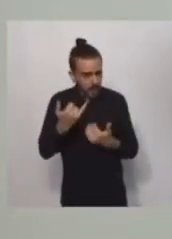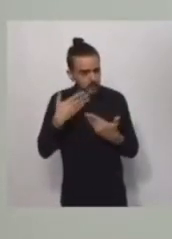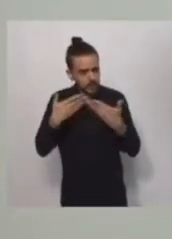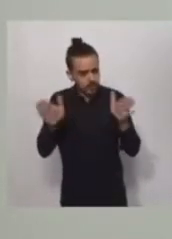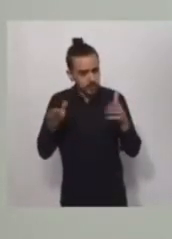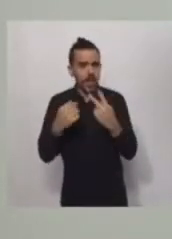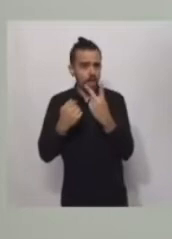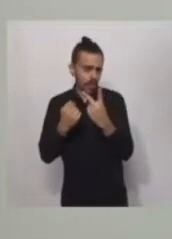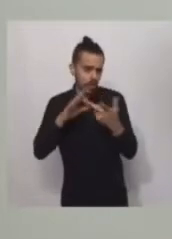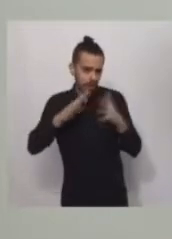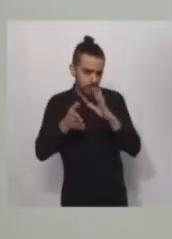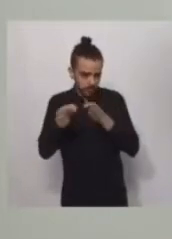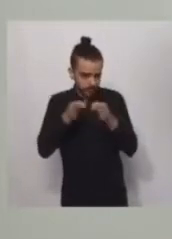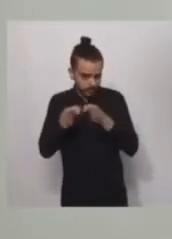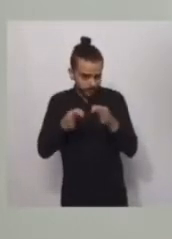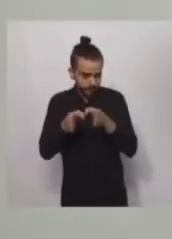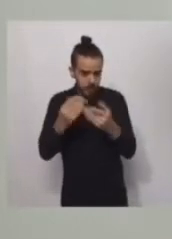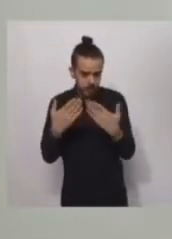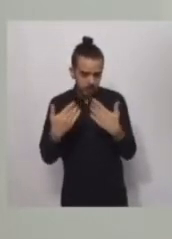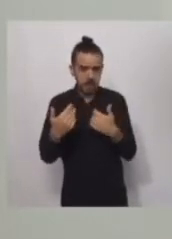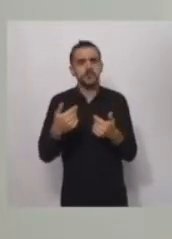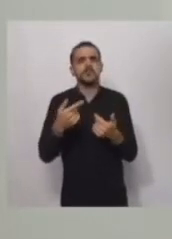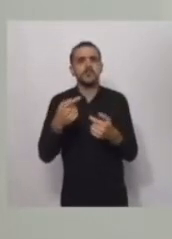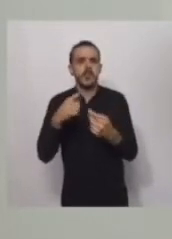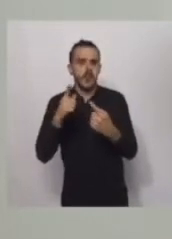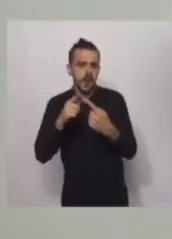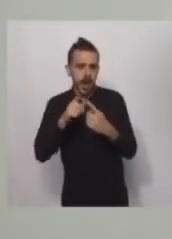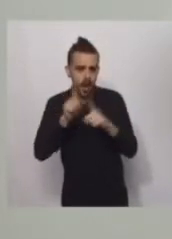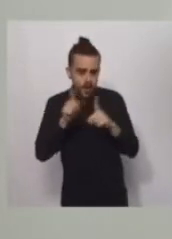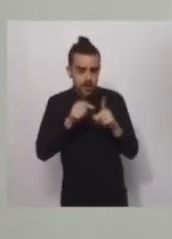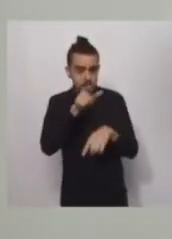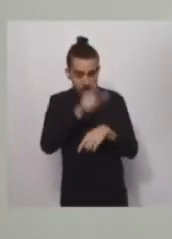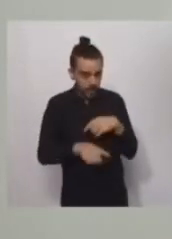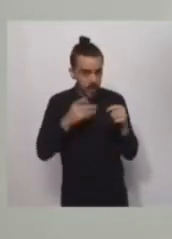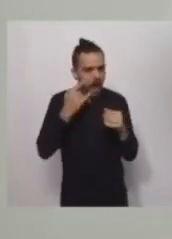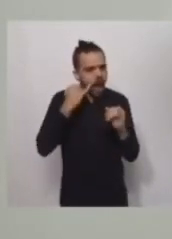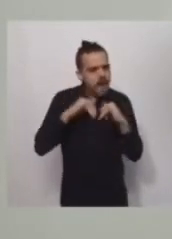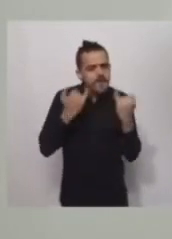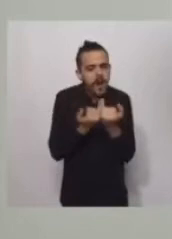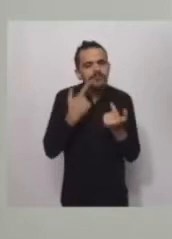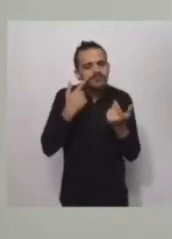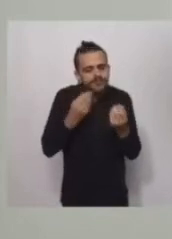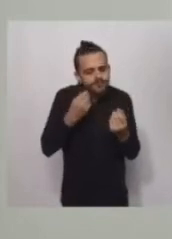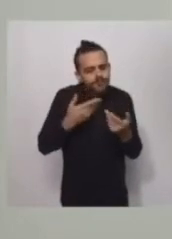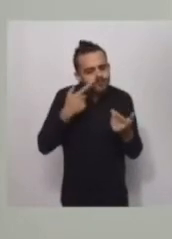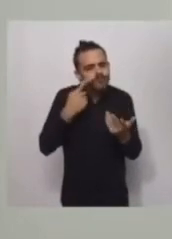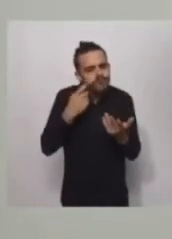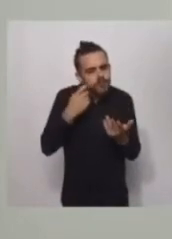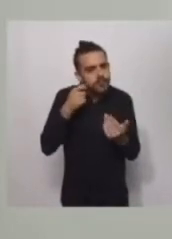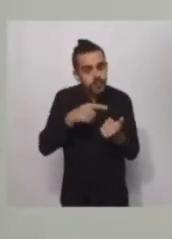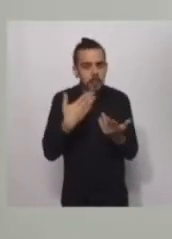vea. Nosotros preferimos dar más cantidad de becas que dar Claro. menos con un mayor monto.